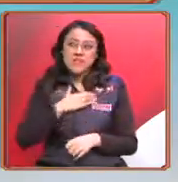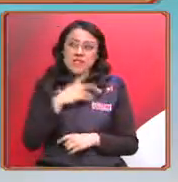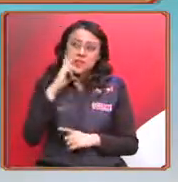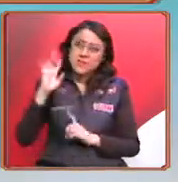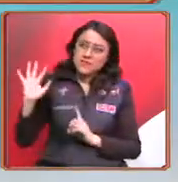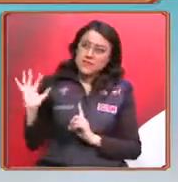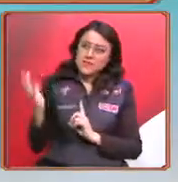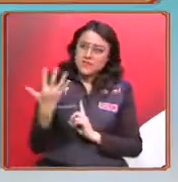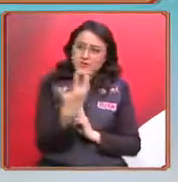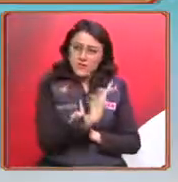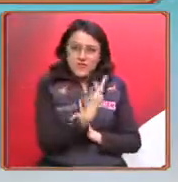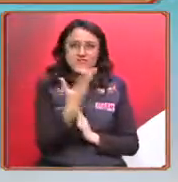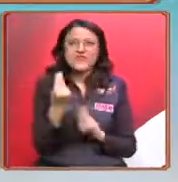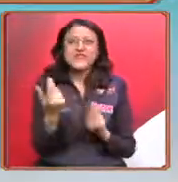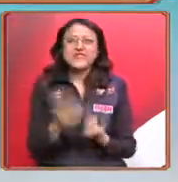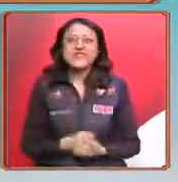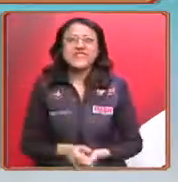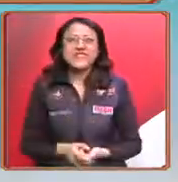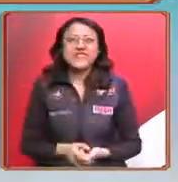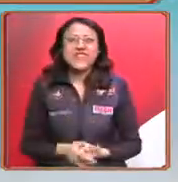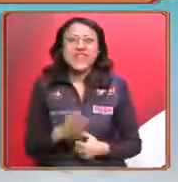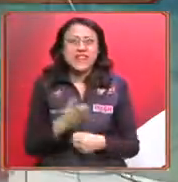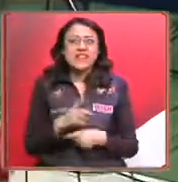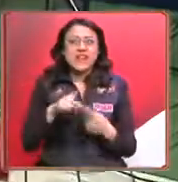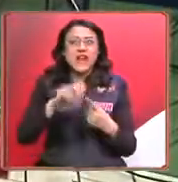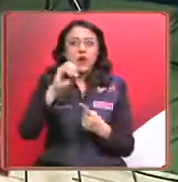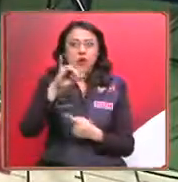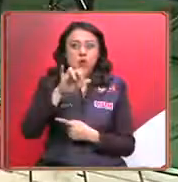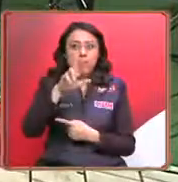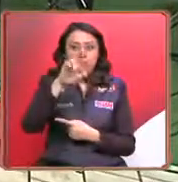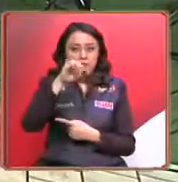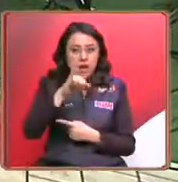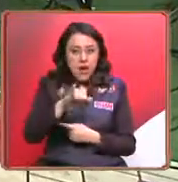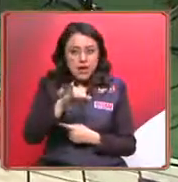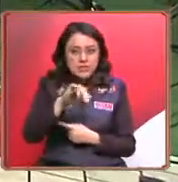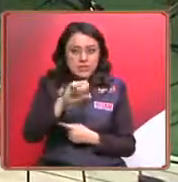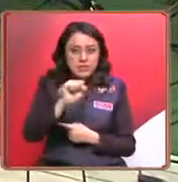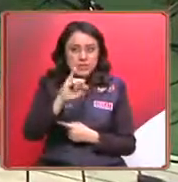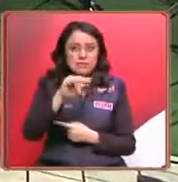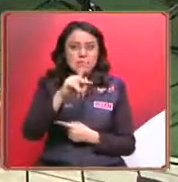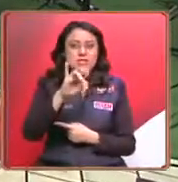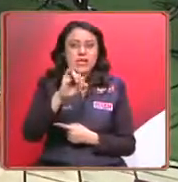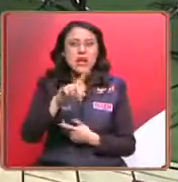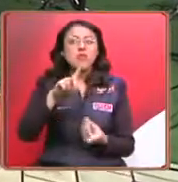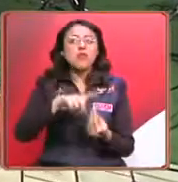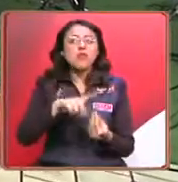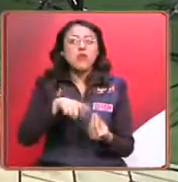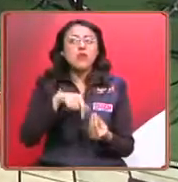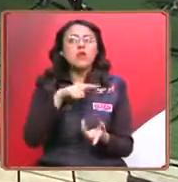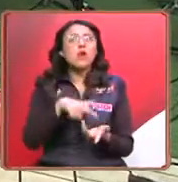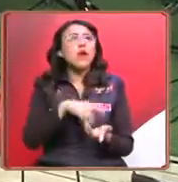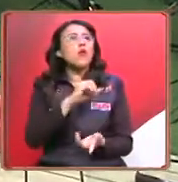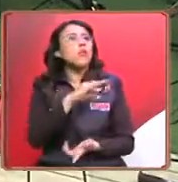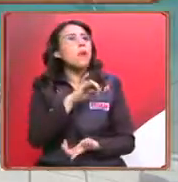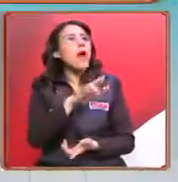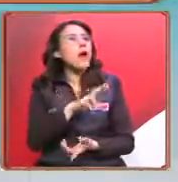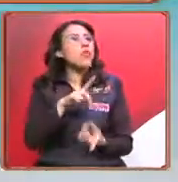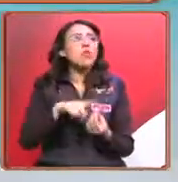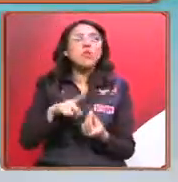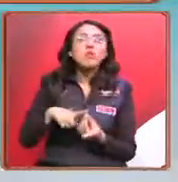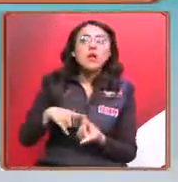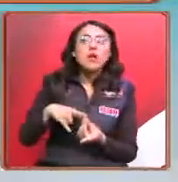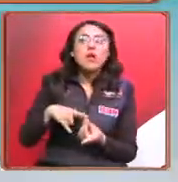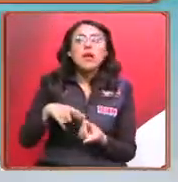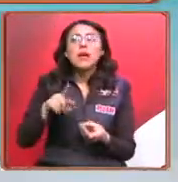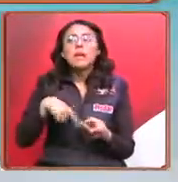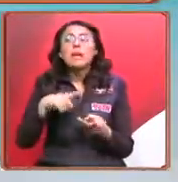más. Nos encontramos Omar de Sin Pisar el Pasto y yo. Muy poquito nos vemos, pero ahí estamos. Omar, ¿dónde